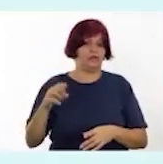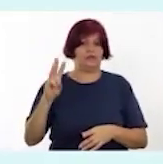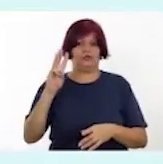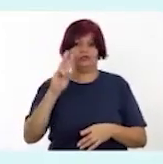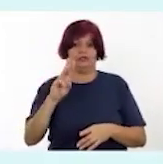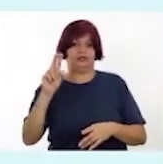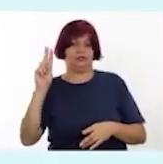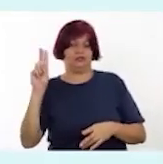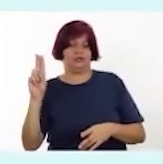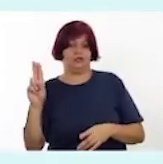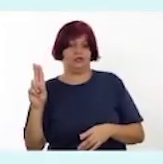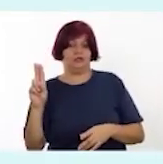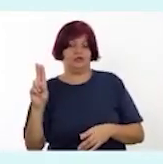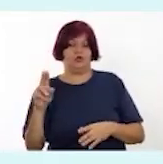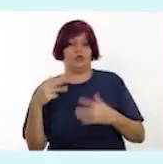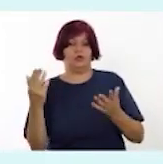32